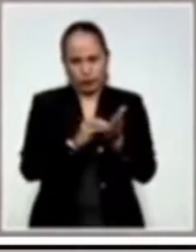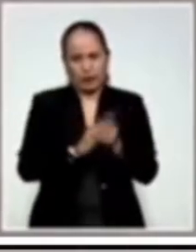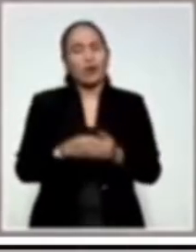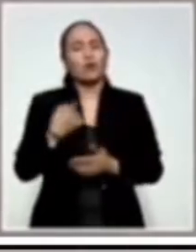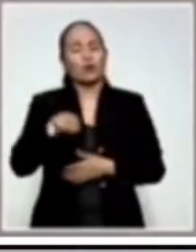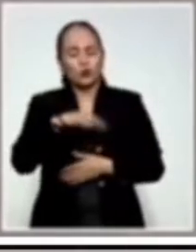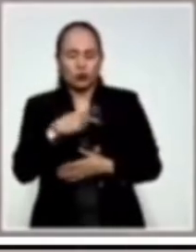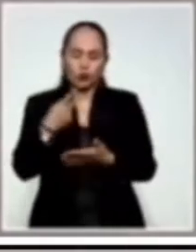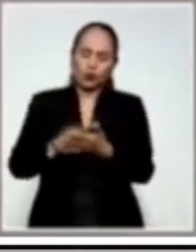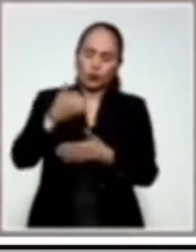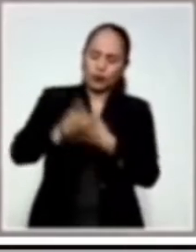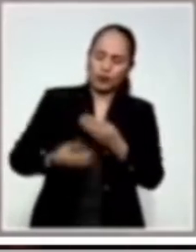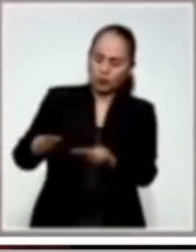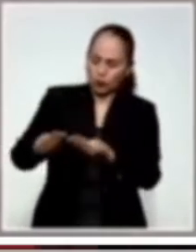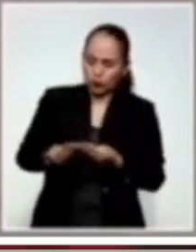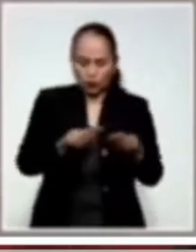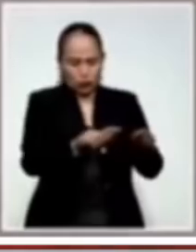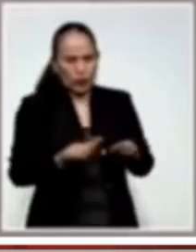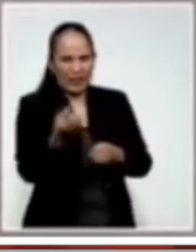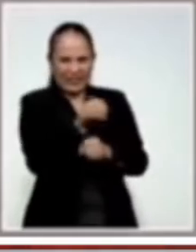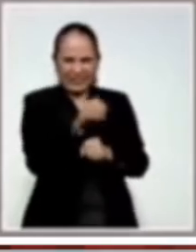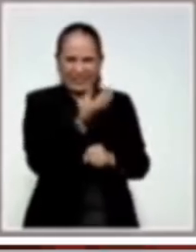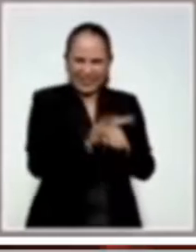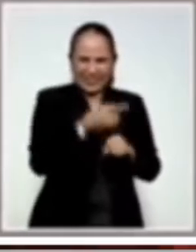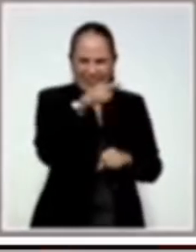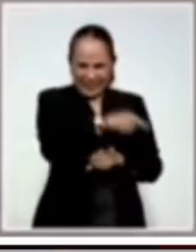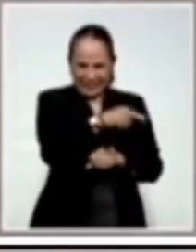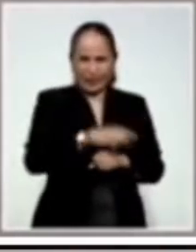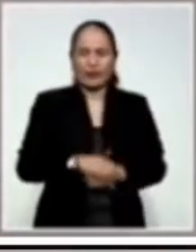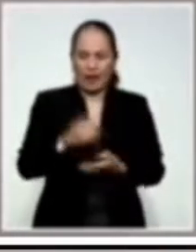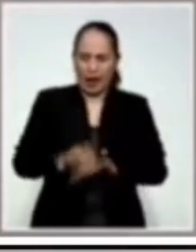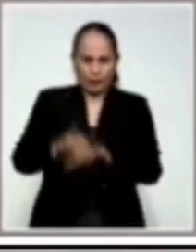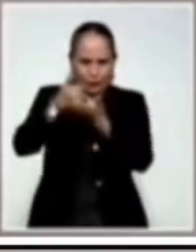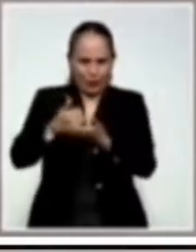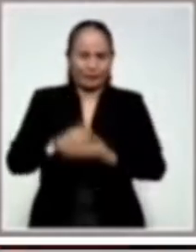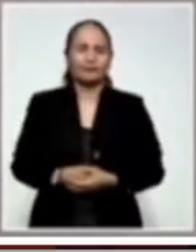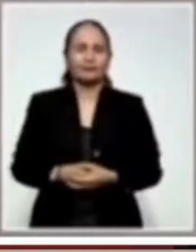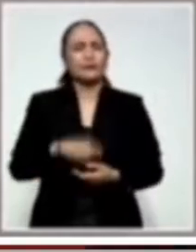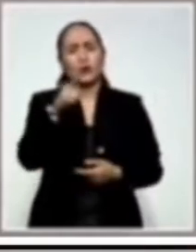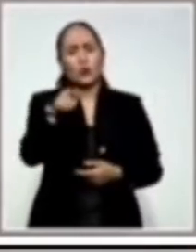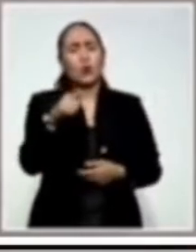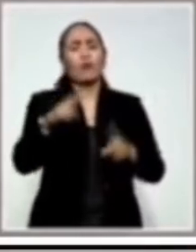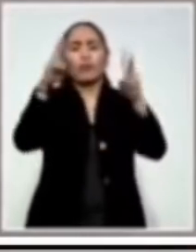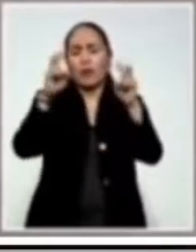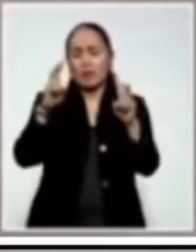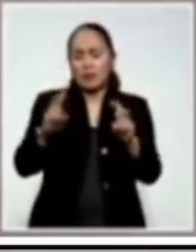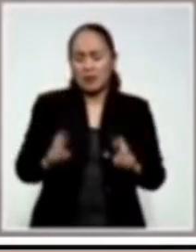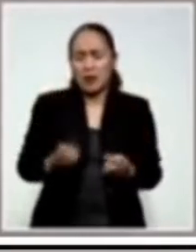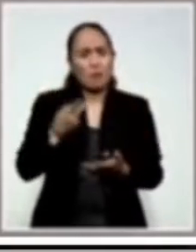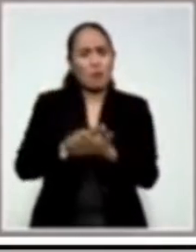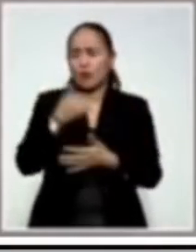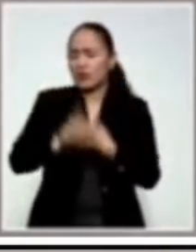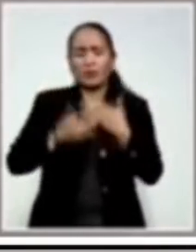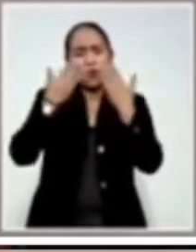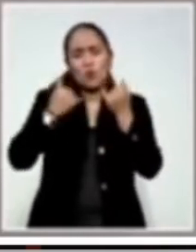a los proyectos que estén en la Secretaría General de Acuerdos. Prácticamente los asuntos que usted ha citado no hay proyecto, y sin proyecto no